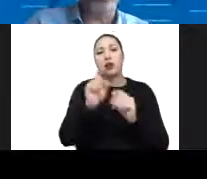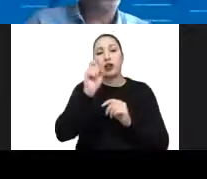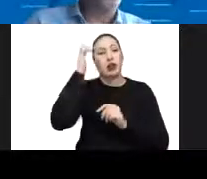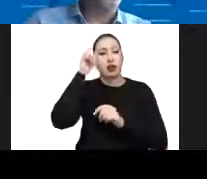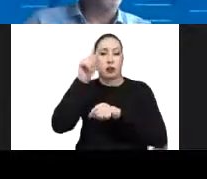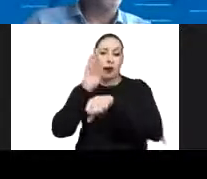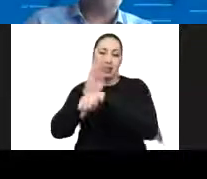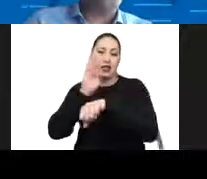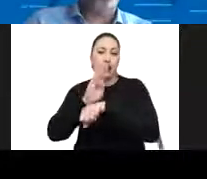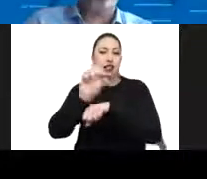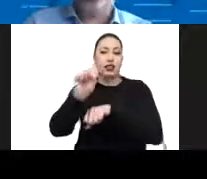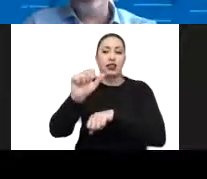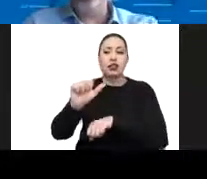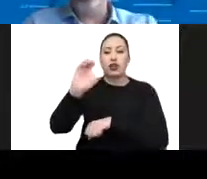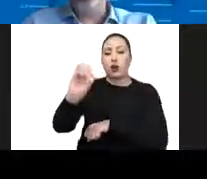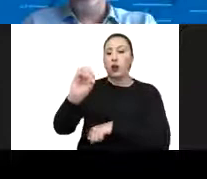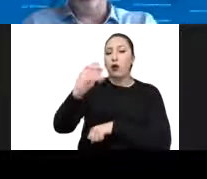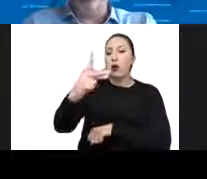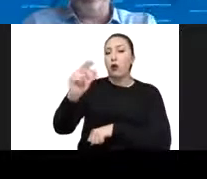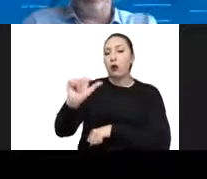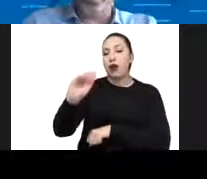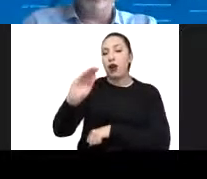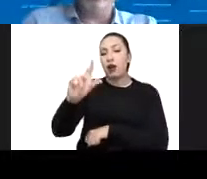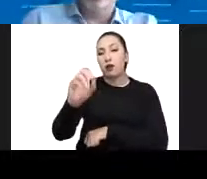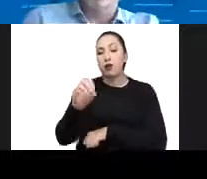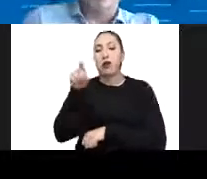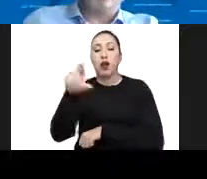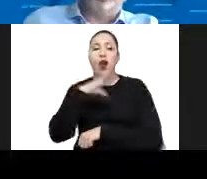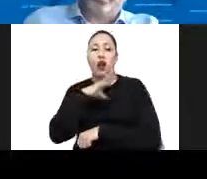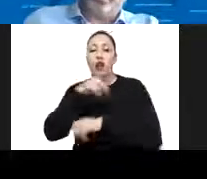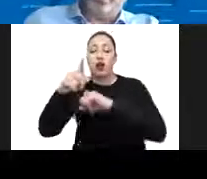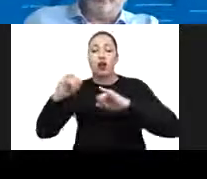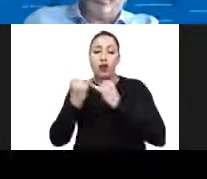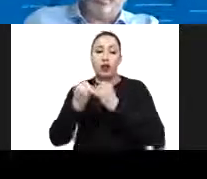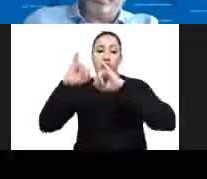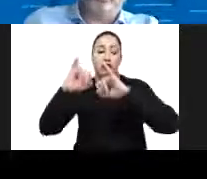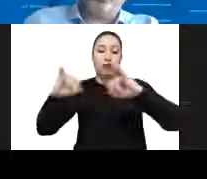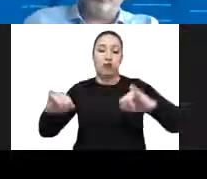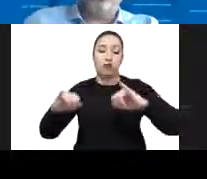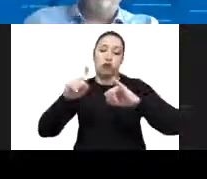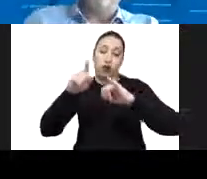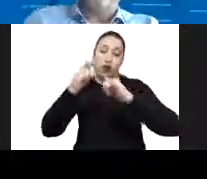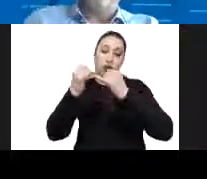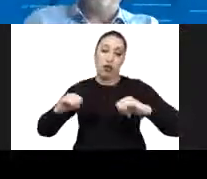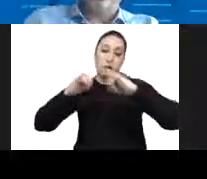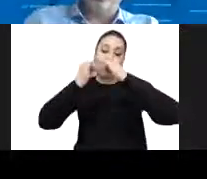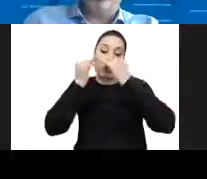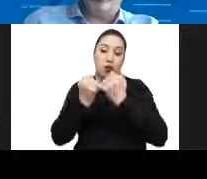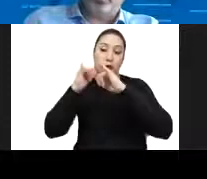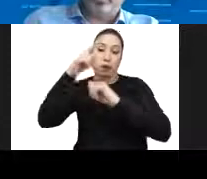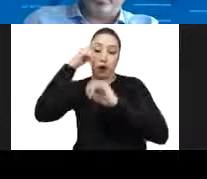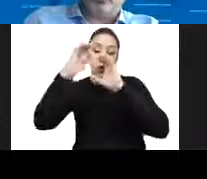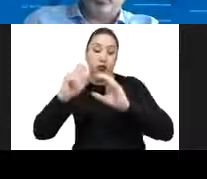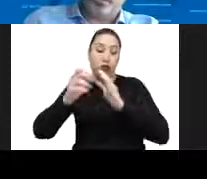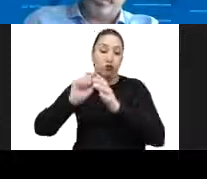Brasil, estos son organismos que tienen cierta autonomía financiera y de gestión, que no